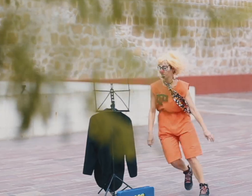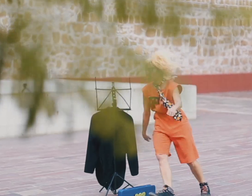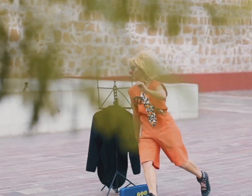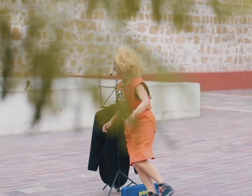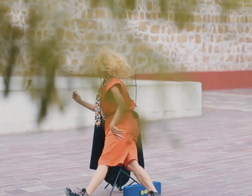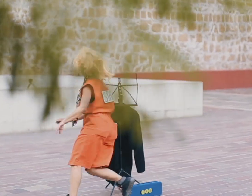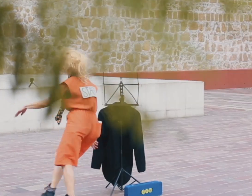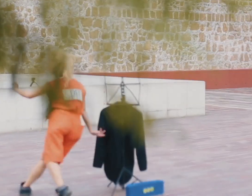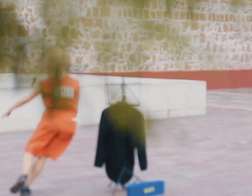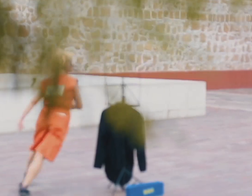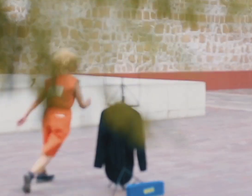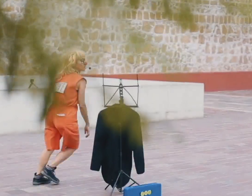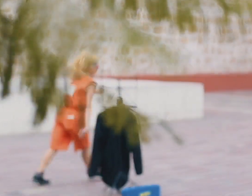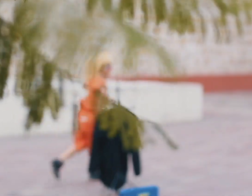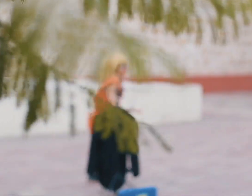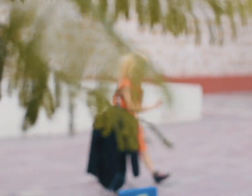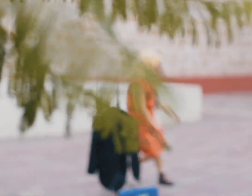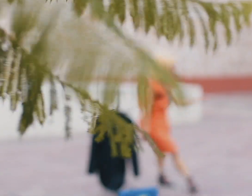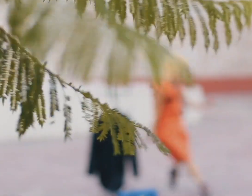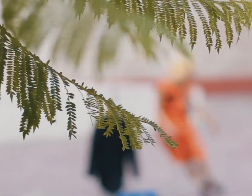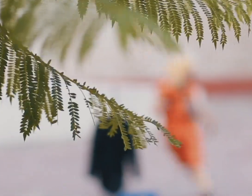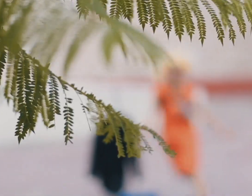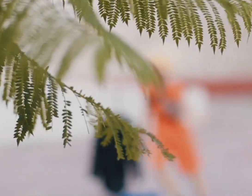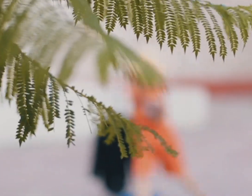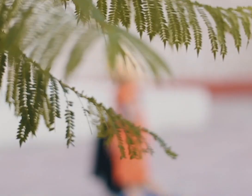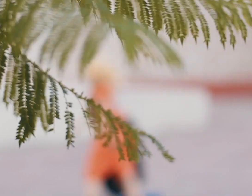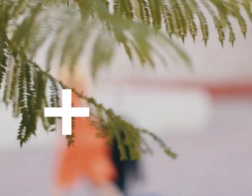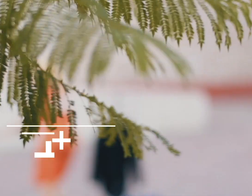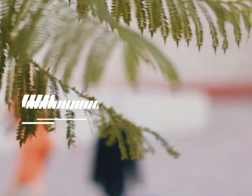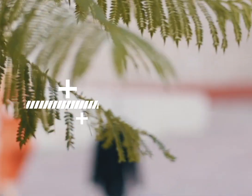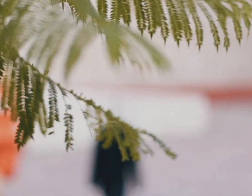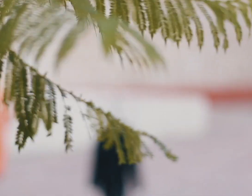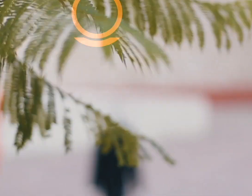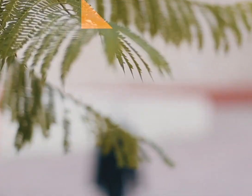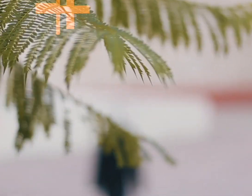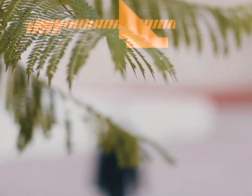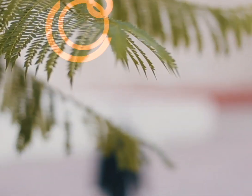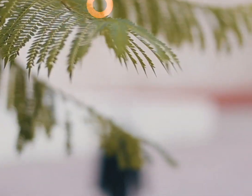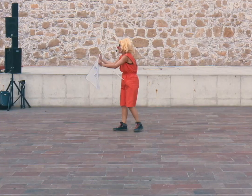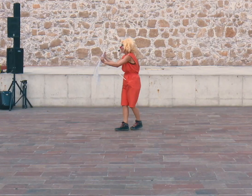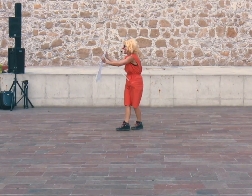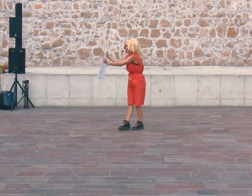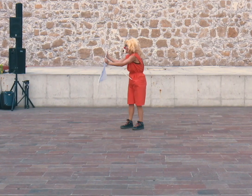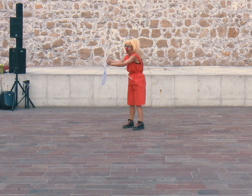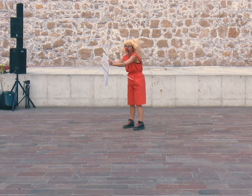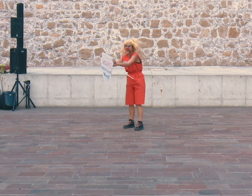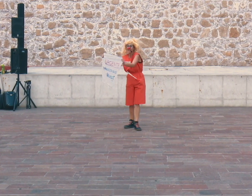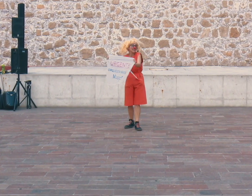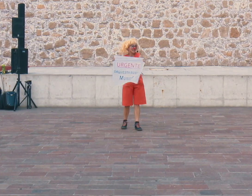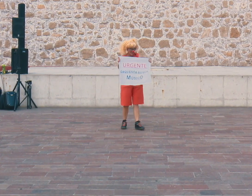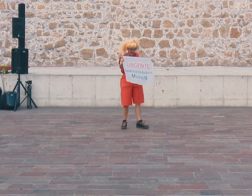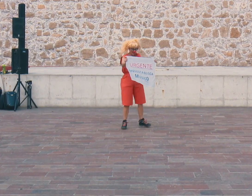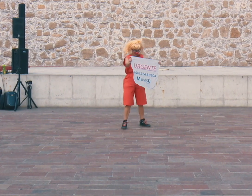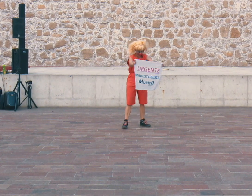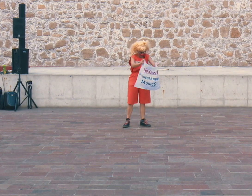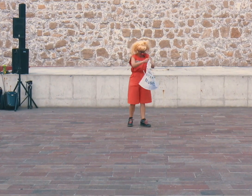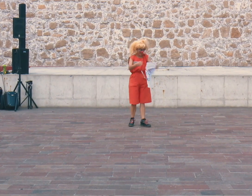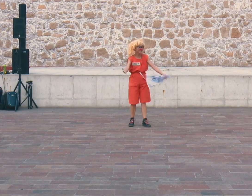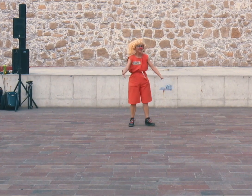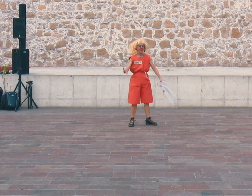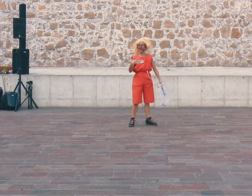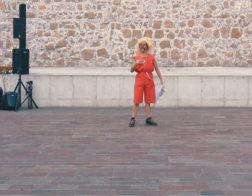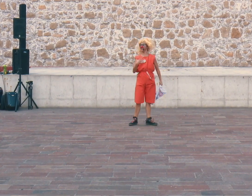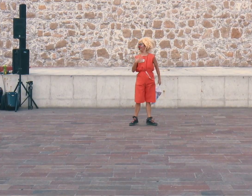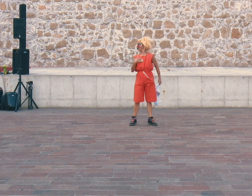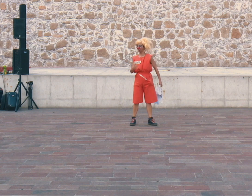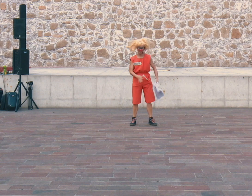a veces desaparece. ¿Por qué? Porque está fusionado con esta dinámica teatral, ¿no? Este en el espectáculo de